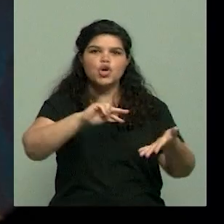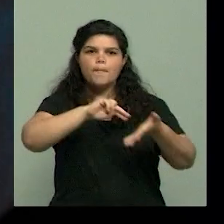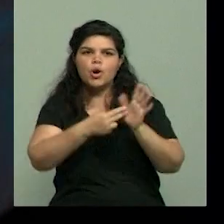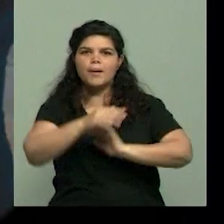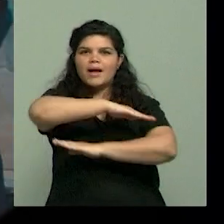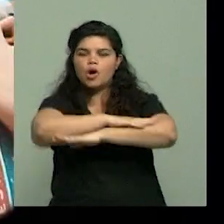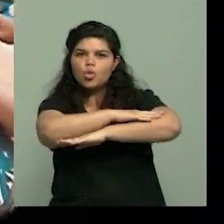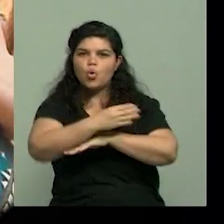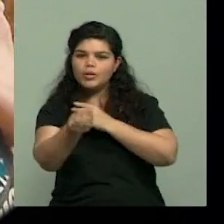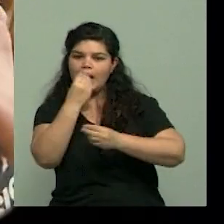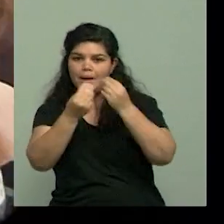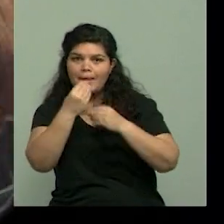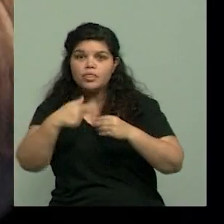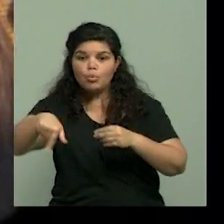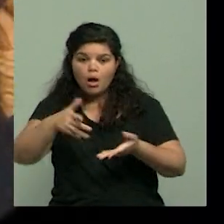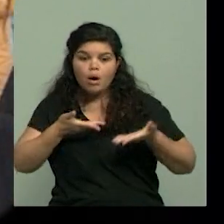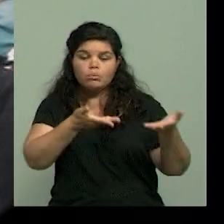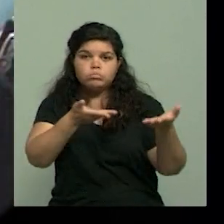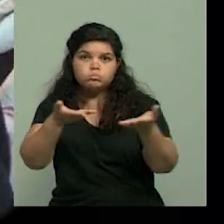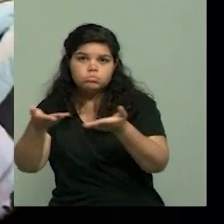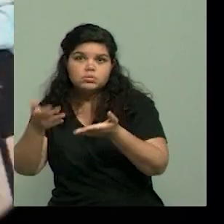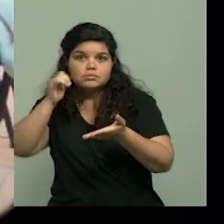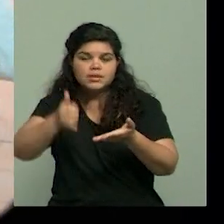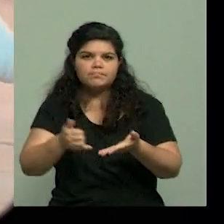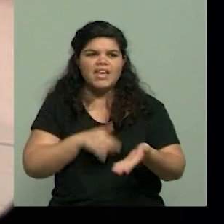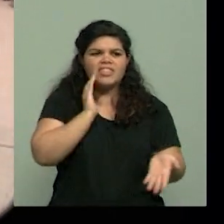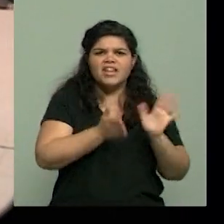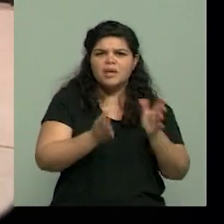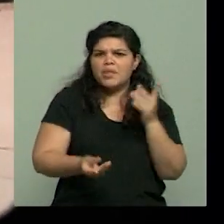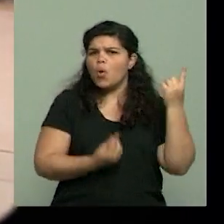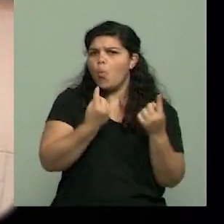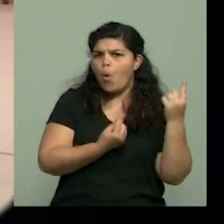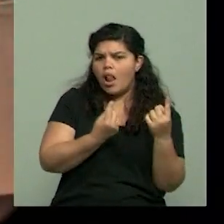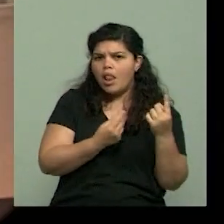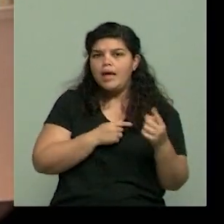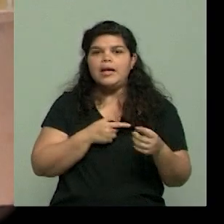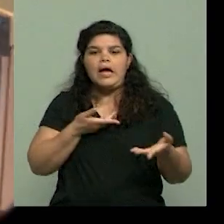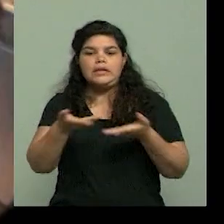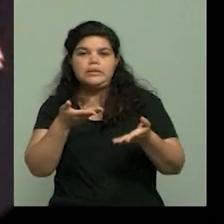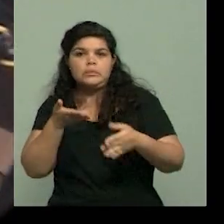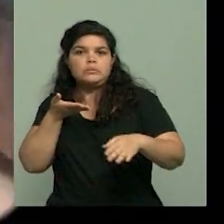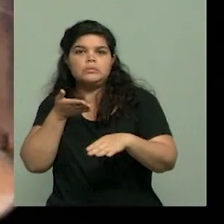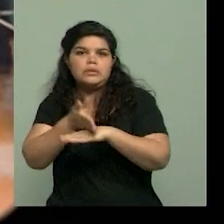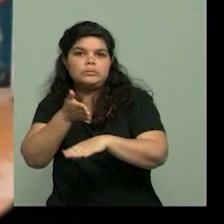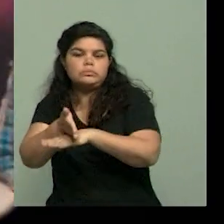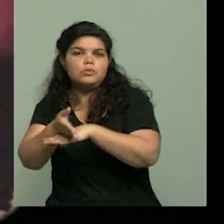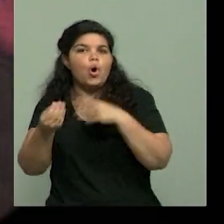conducta alimentaria. ¿Cuáles son estos tratamientos y cómo pueden acceder a esta asistencia?